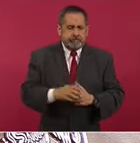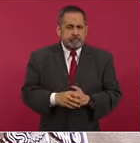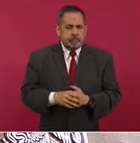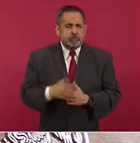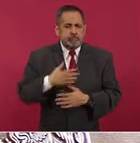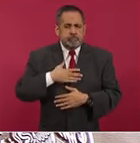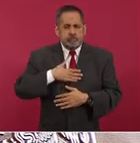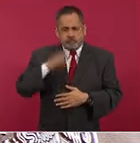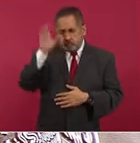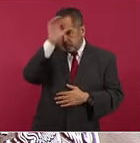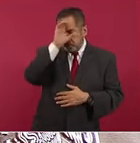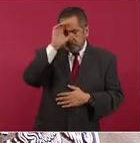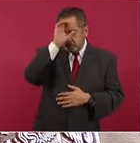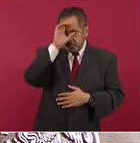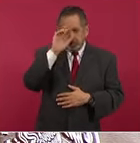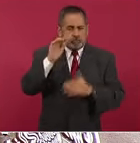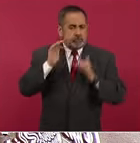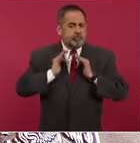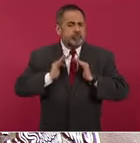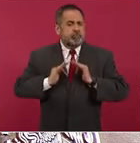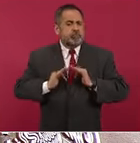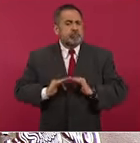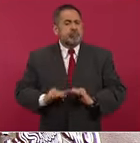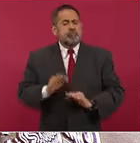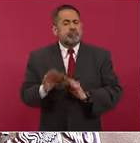Tengo mi conciencia tranquila.